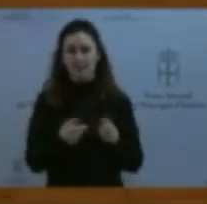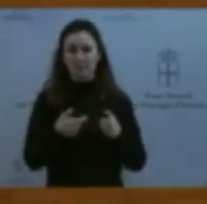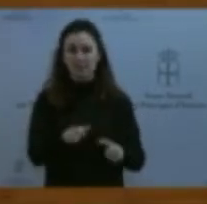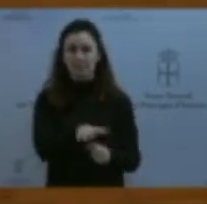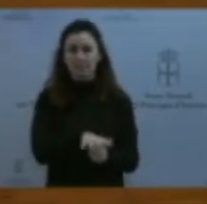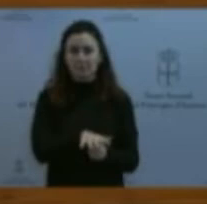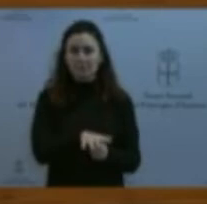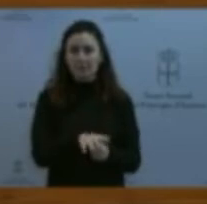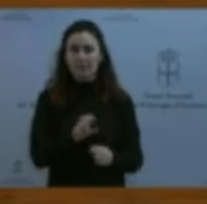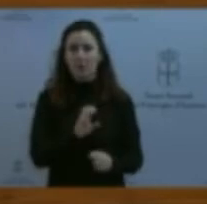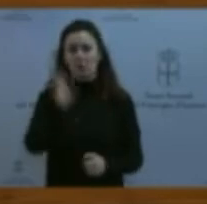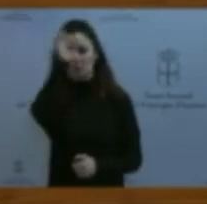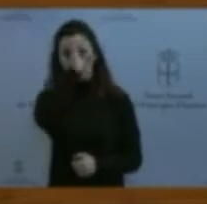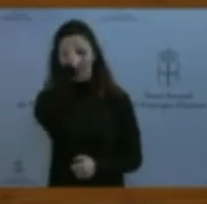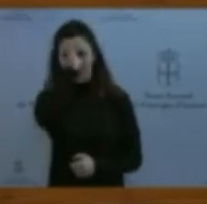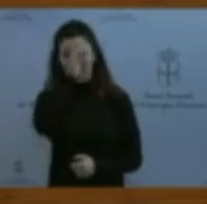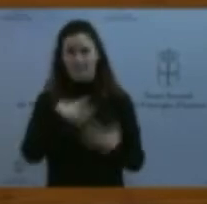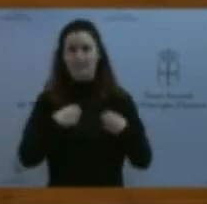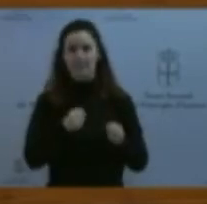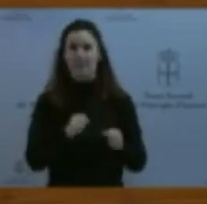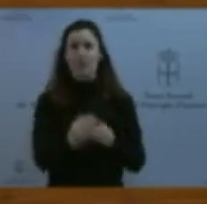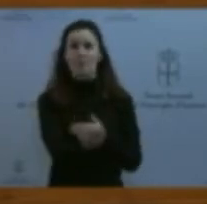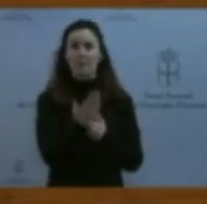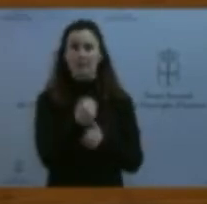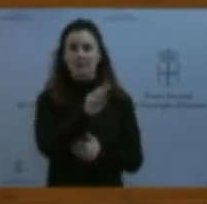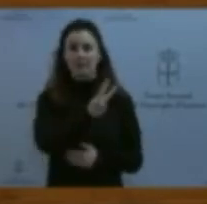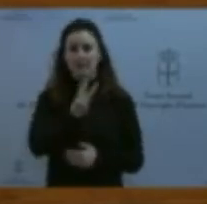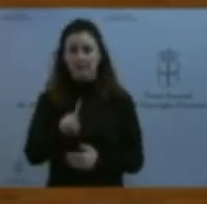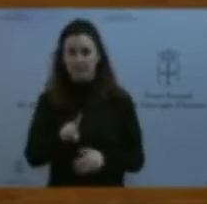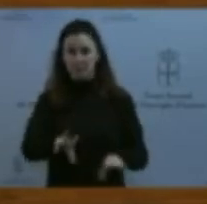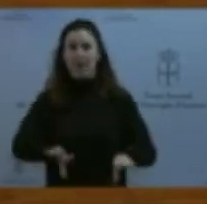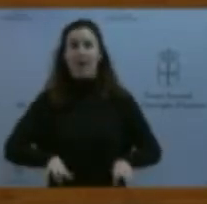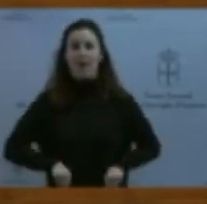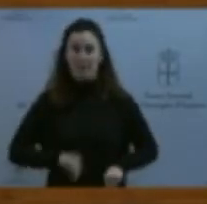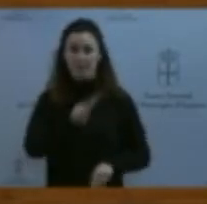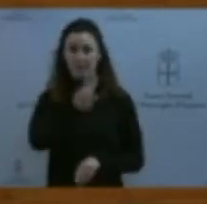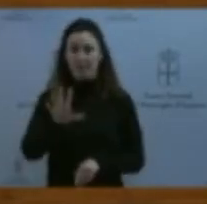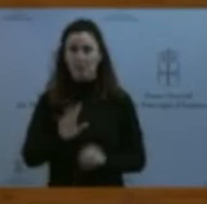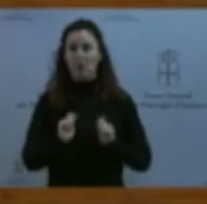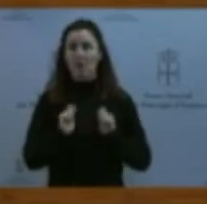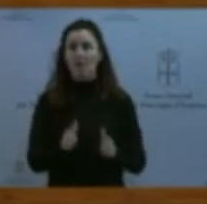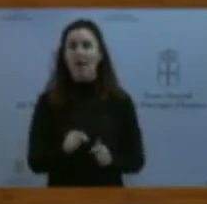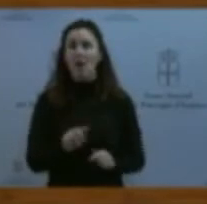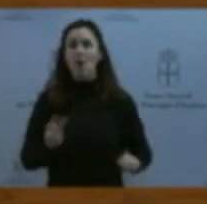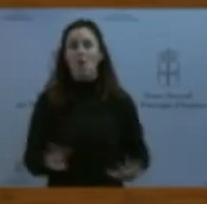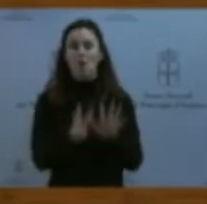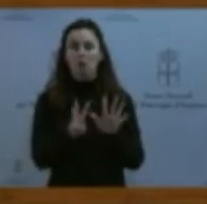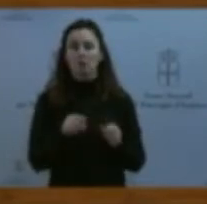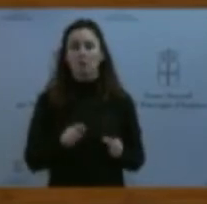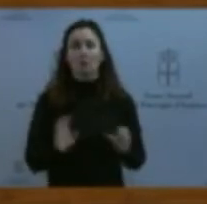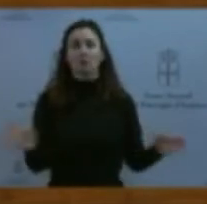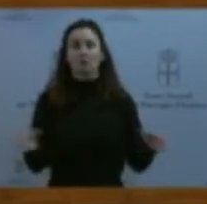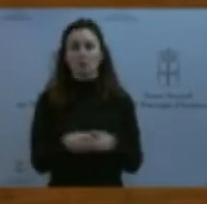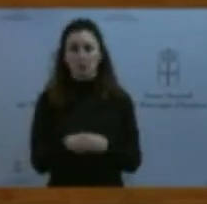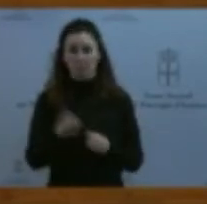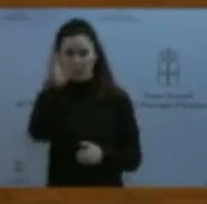se admiten 25 y se conceden 8. En el área de ciencias sociales y jurídicas se presentan 16, se